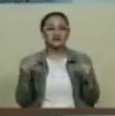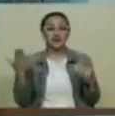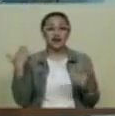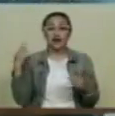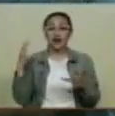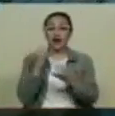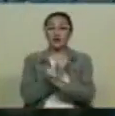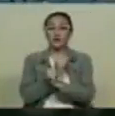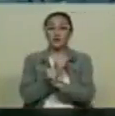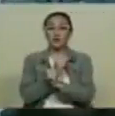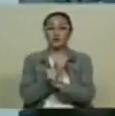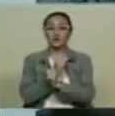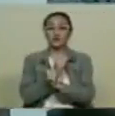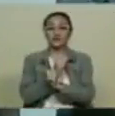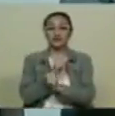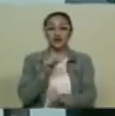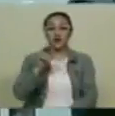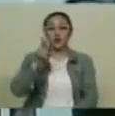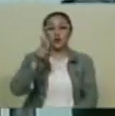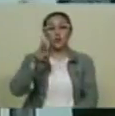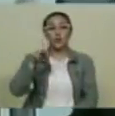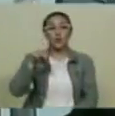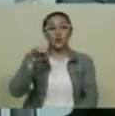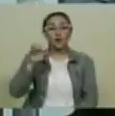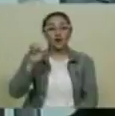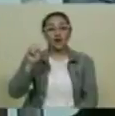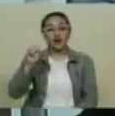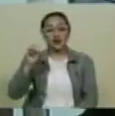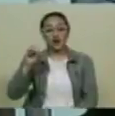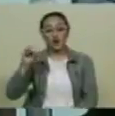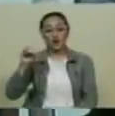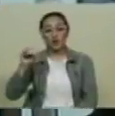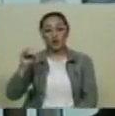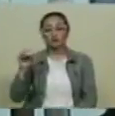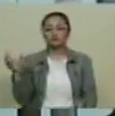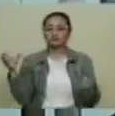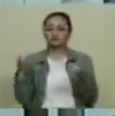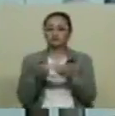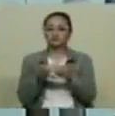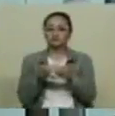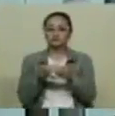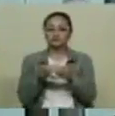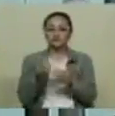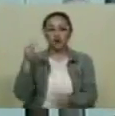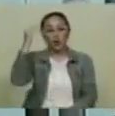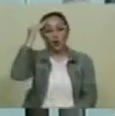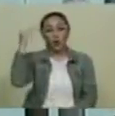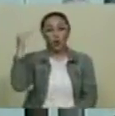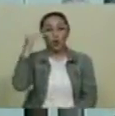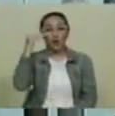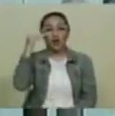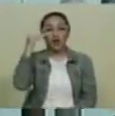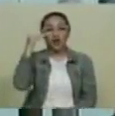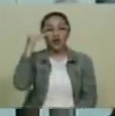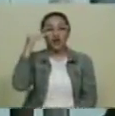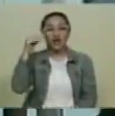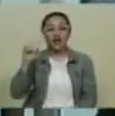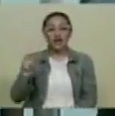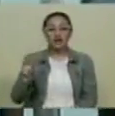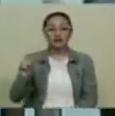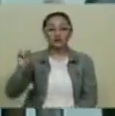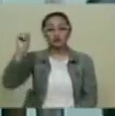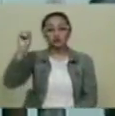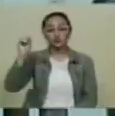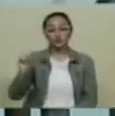La UNESCO, reunida en la isla de Jeju, en Corea del Sur, ha declarado a través de su